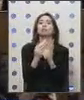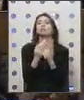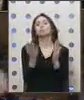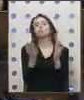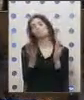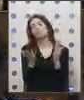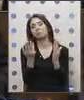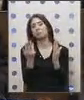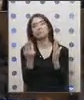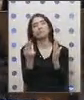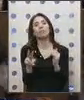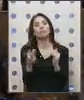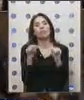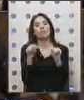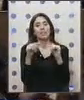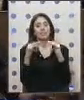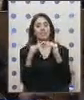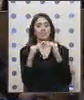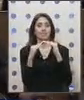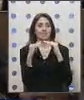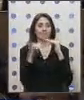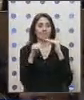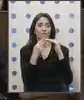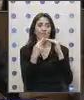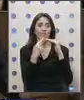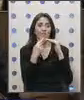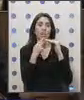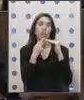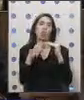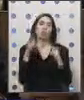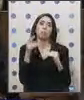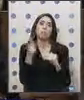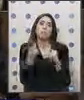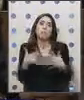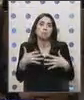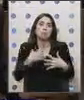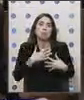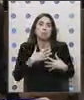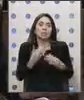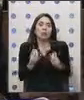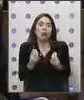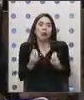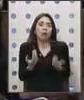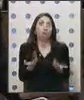vivienda, que es, sin lugar a duda, uno de los bienes más preciados y donde precisamente